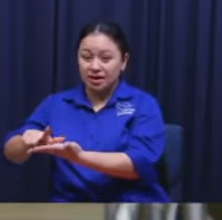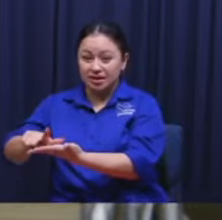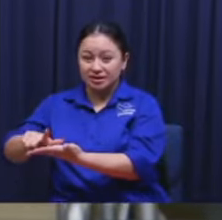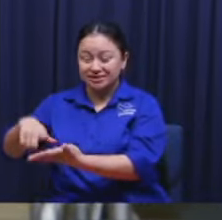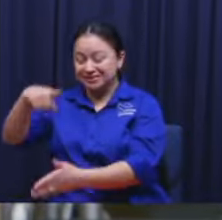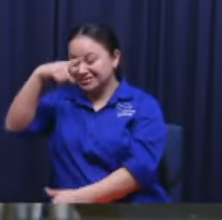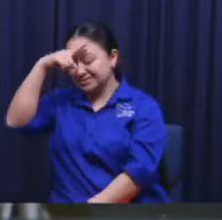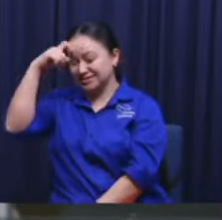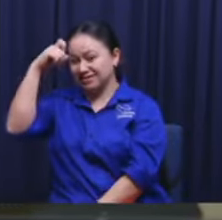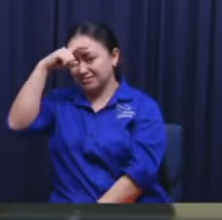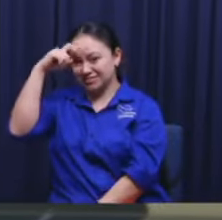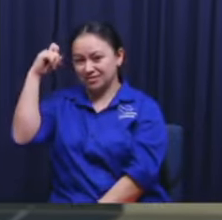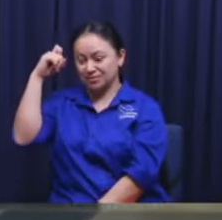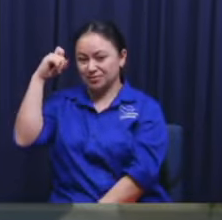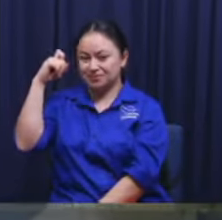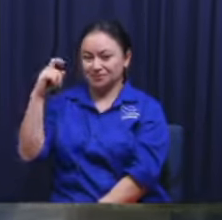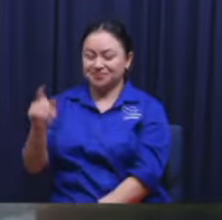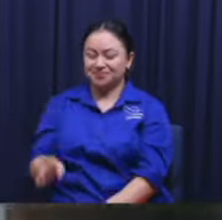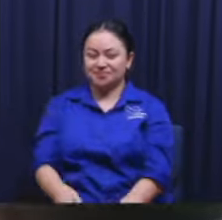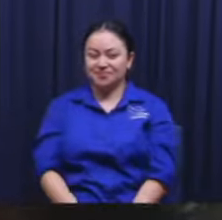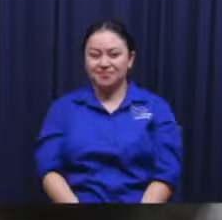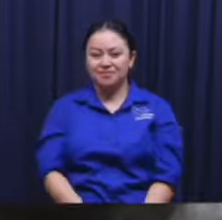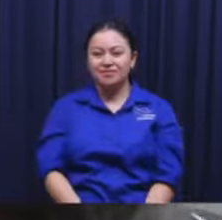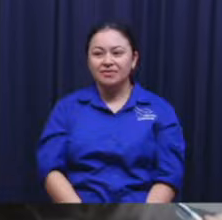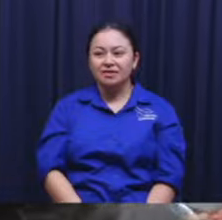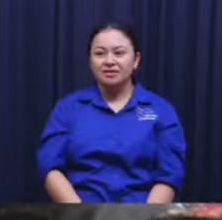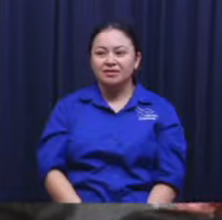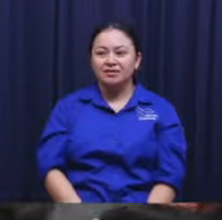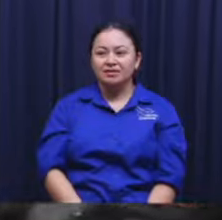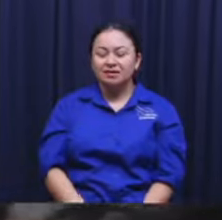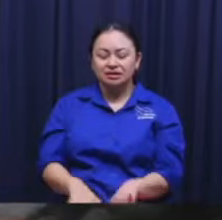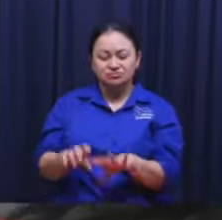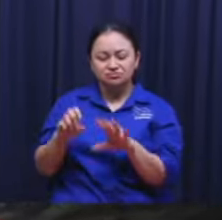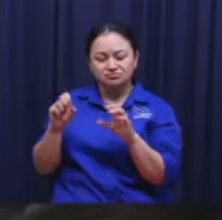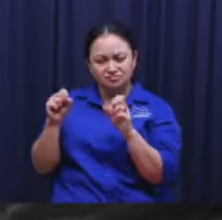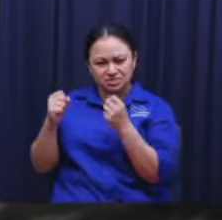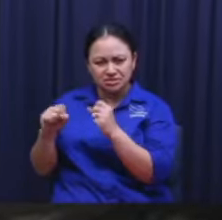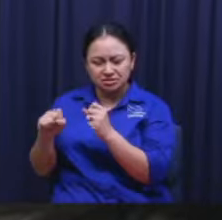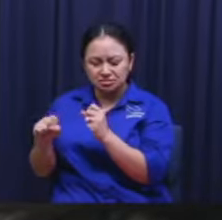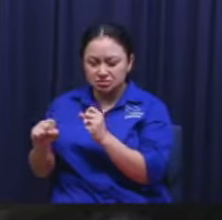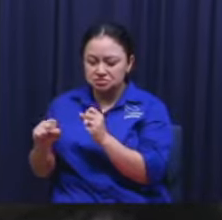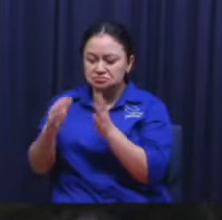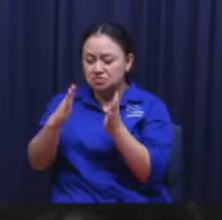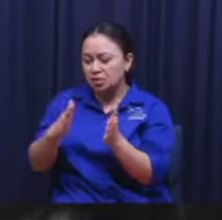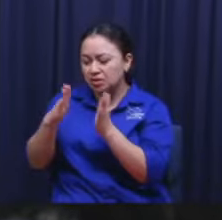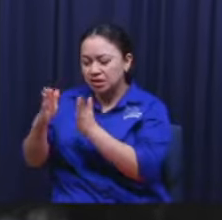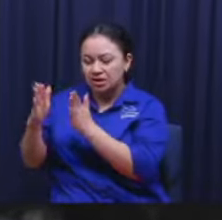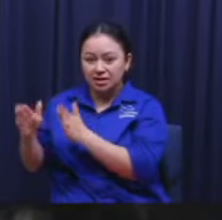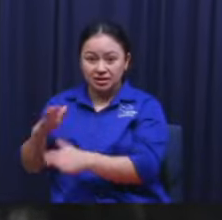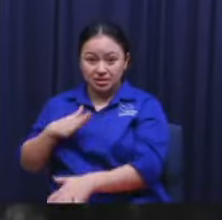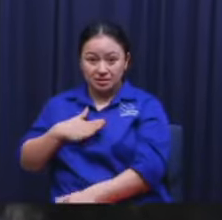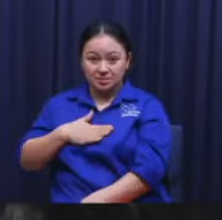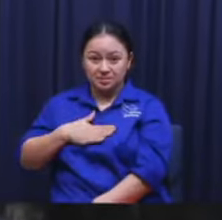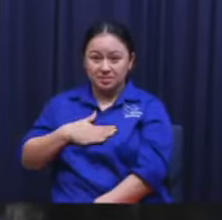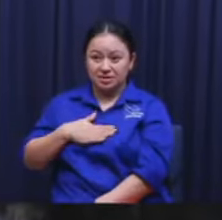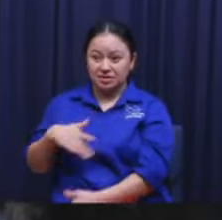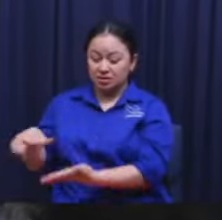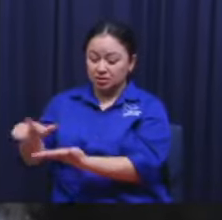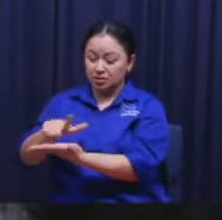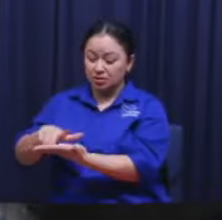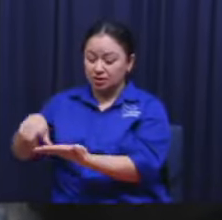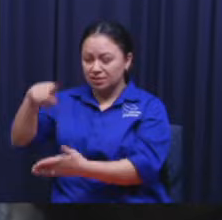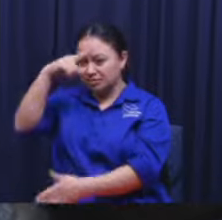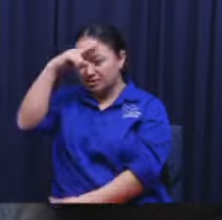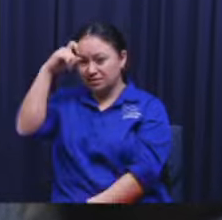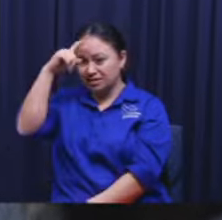Y entonces me empezaron a ordenar mi oficina, porque a veces yo entro y dejo un documento